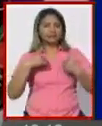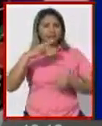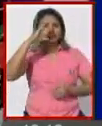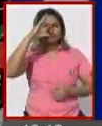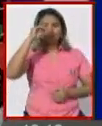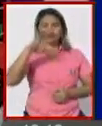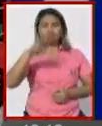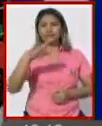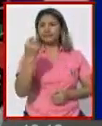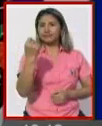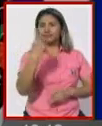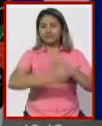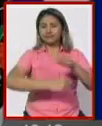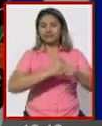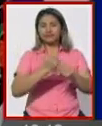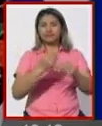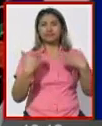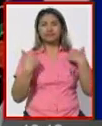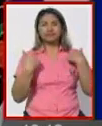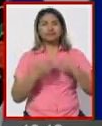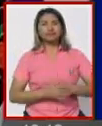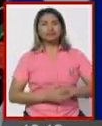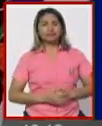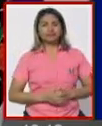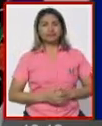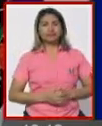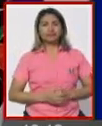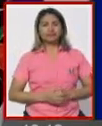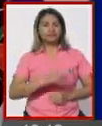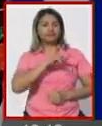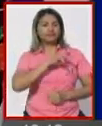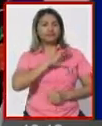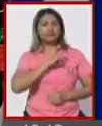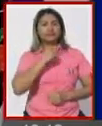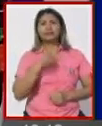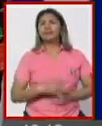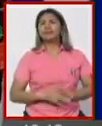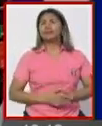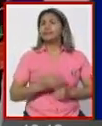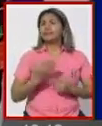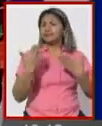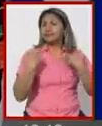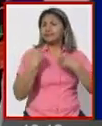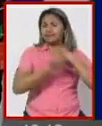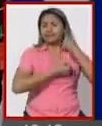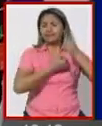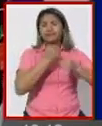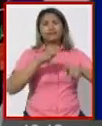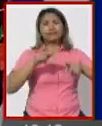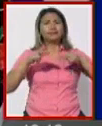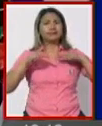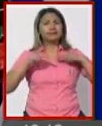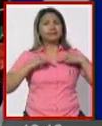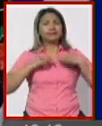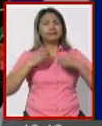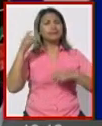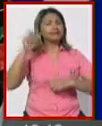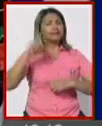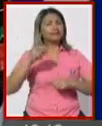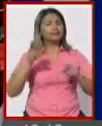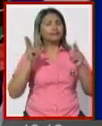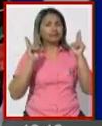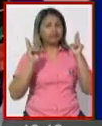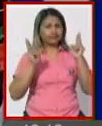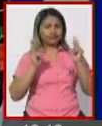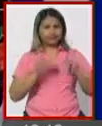de 11 años que tiene parálisis cerebral y está sufriendo ahora de neumonía. Él necesita con